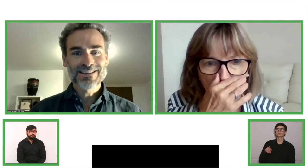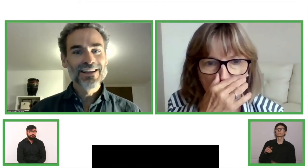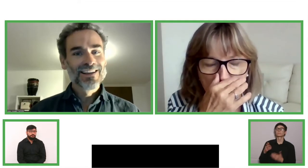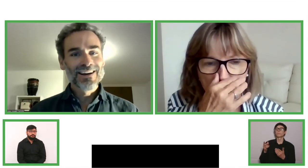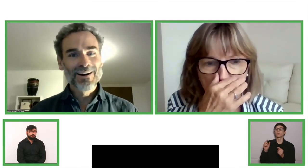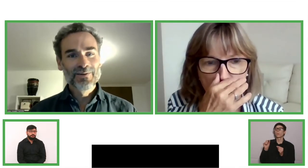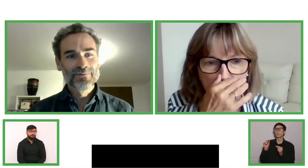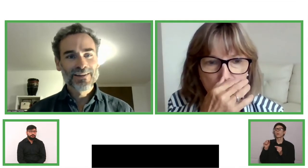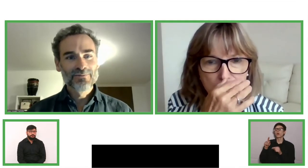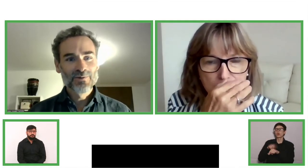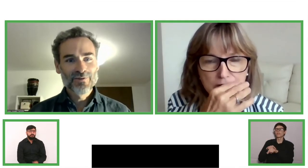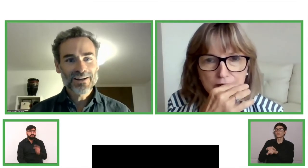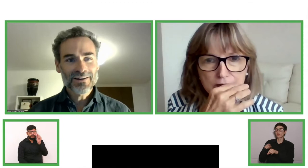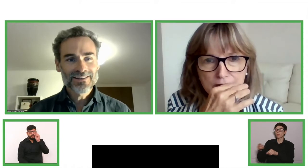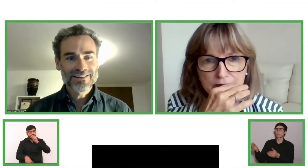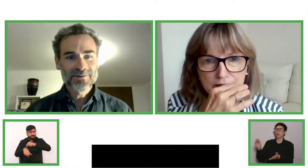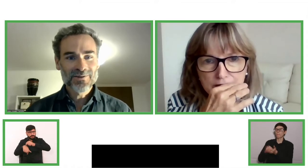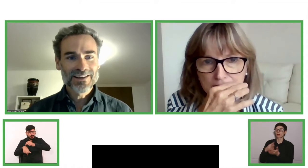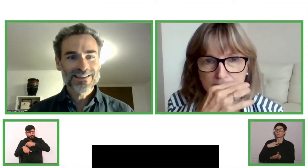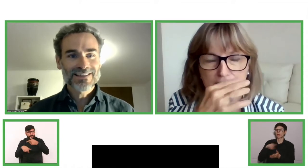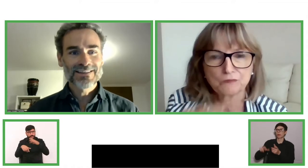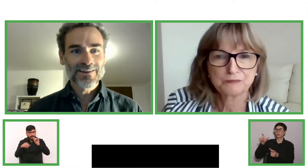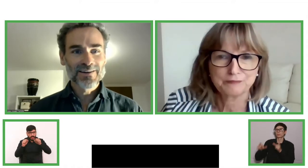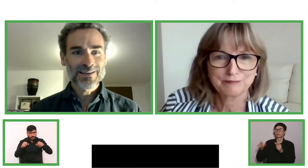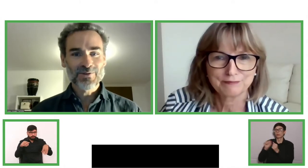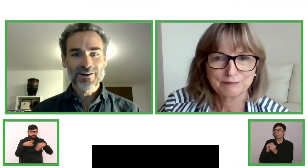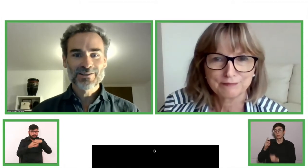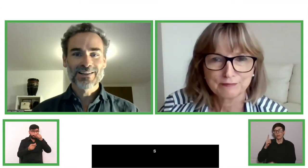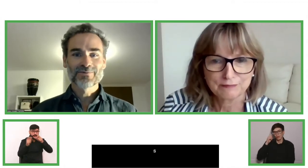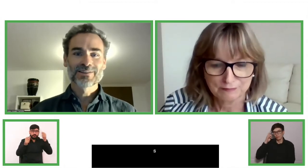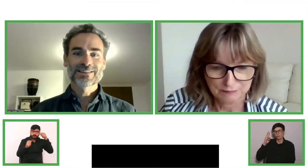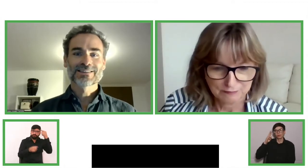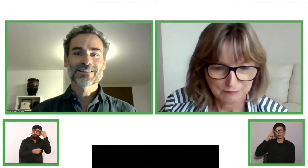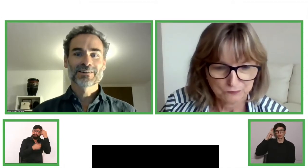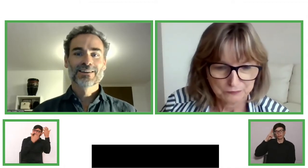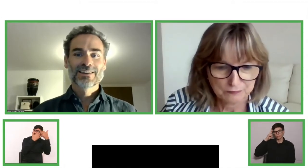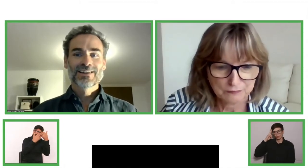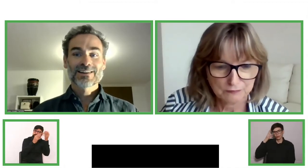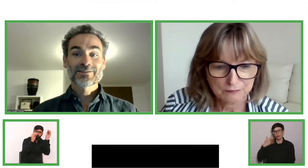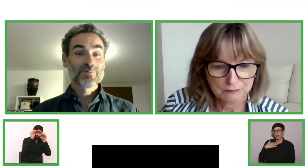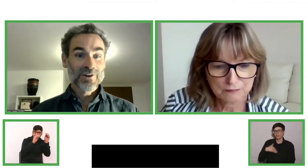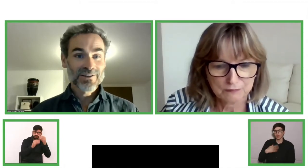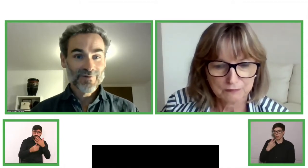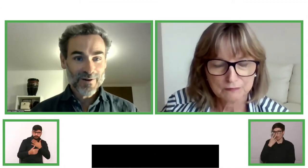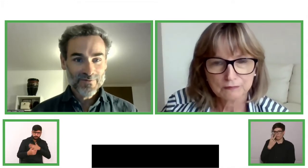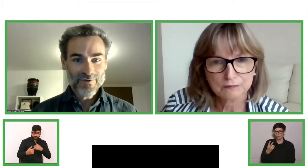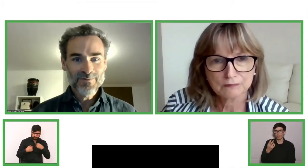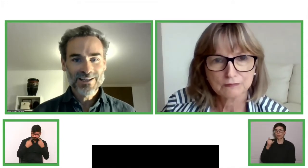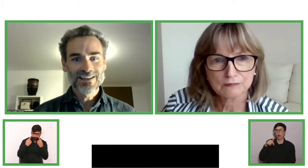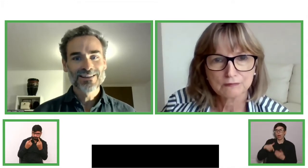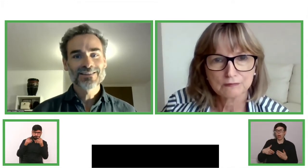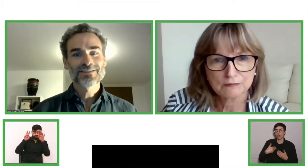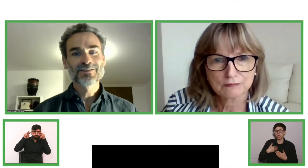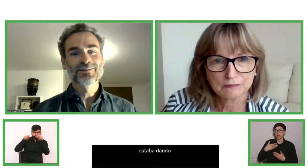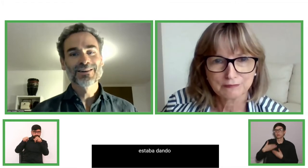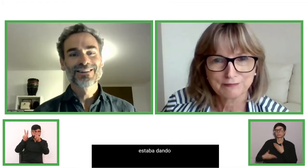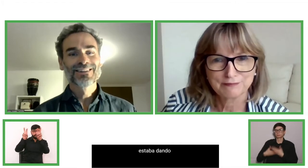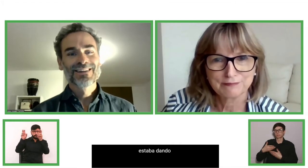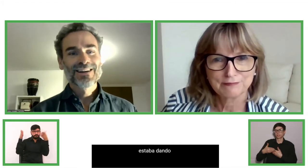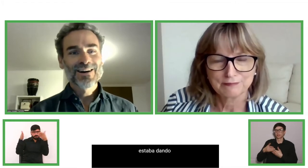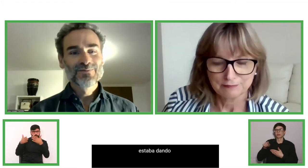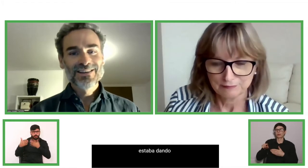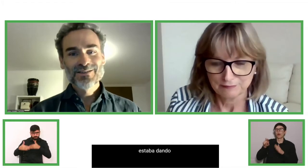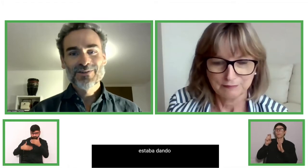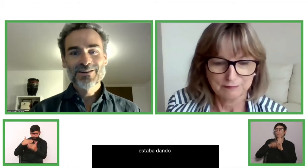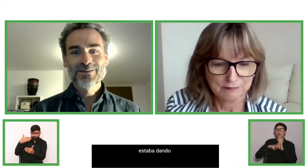tiempo para que la audiencia pueda reflexionar respecto de lo que estamos viendo y ahora podemos seguir con nuestro próximo proyecto de